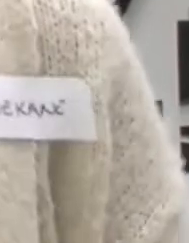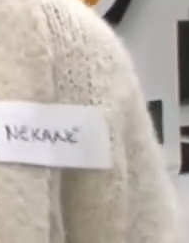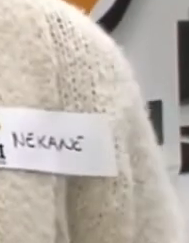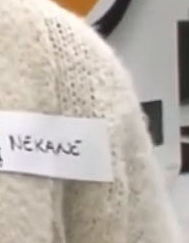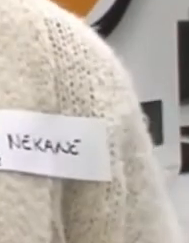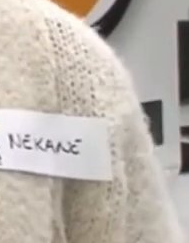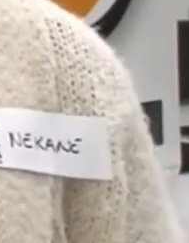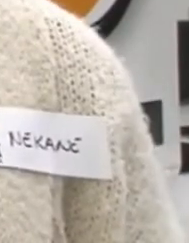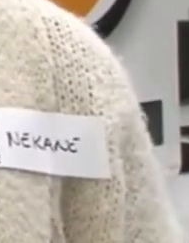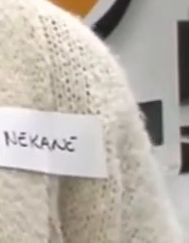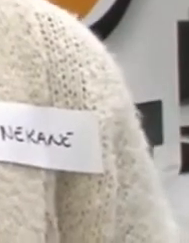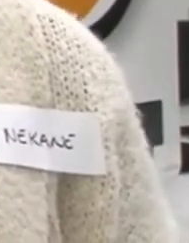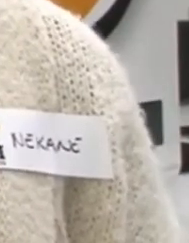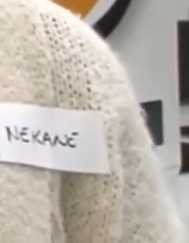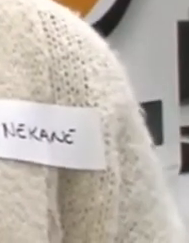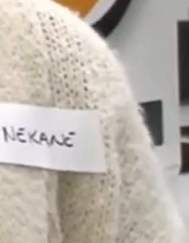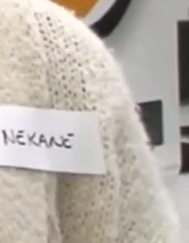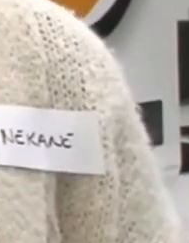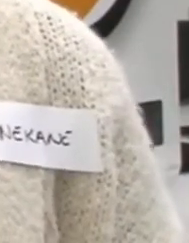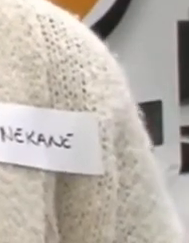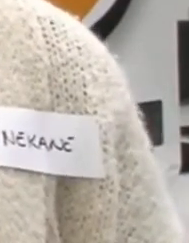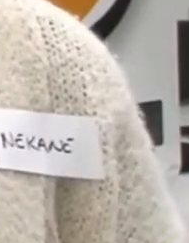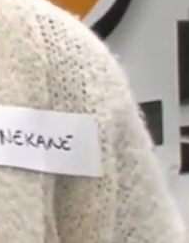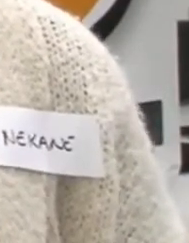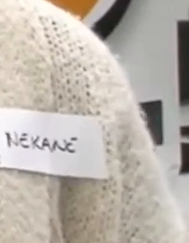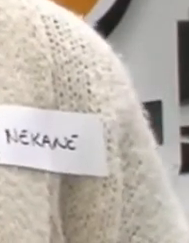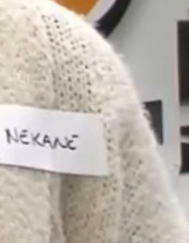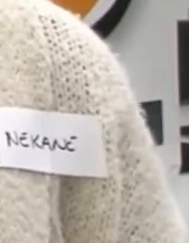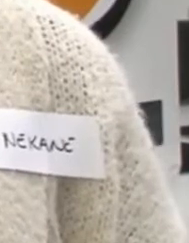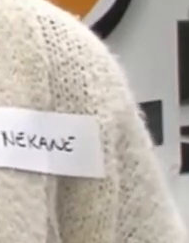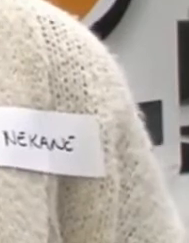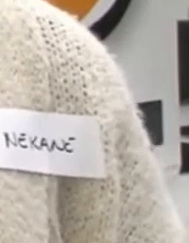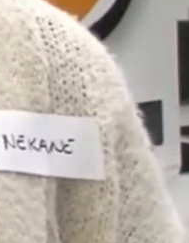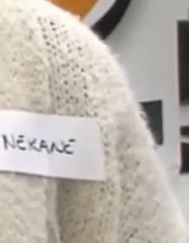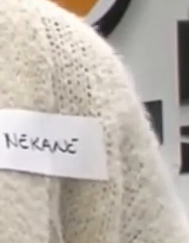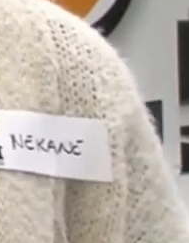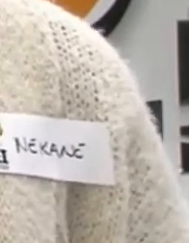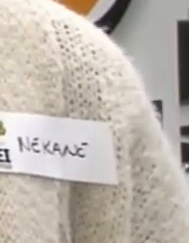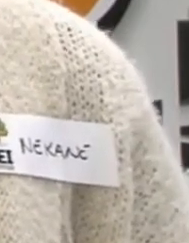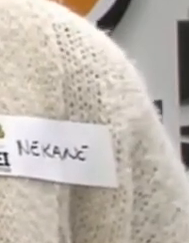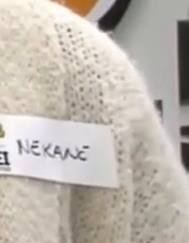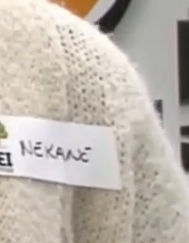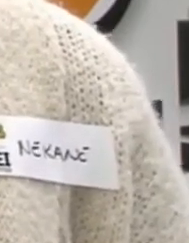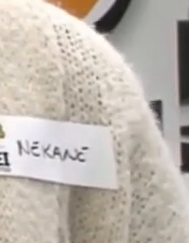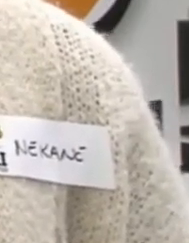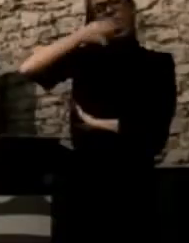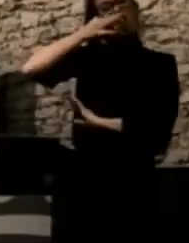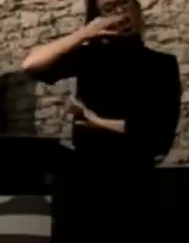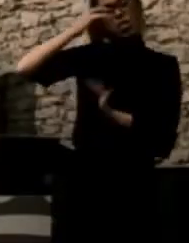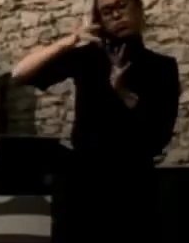ikasteko pila bat daukagula, eta denbora behar dela guzti hau asimilatu eta honetan lanean